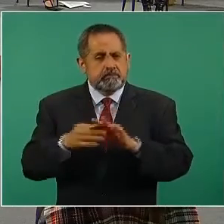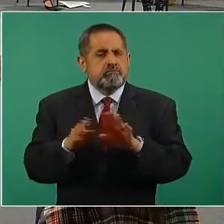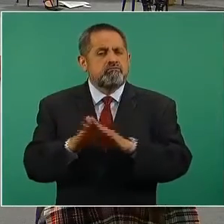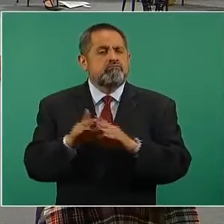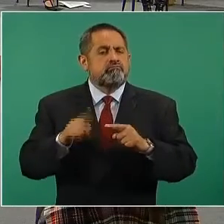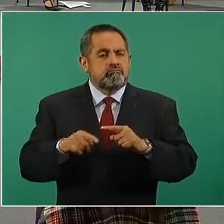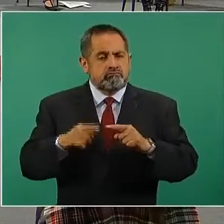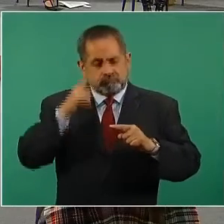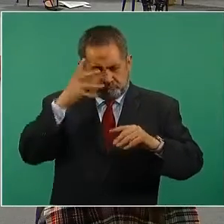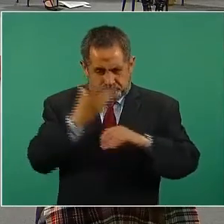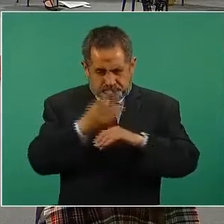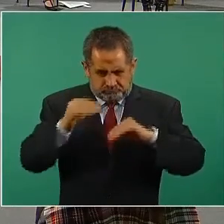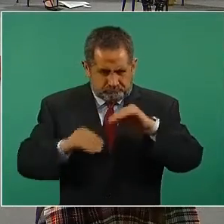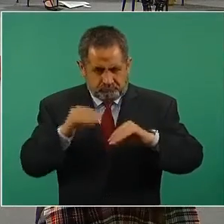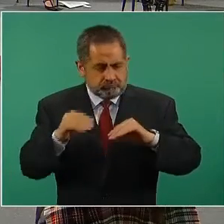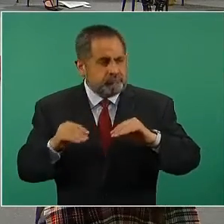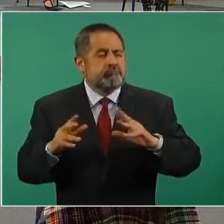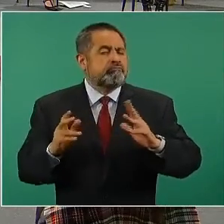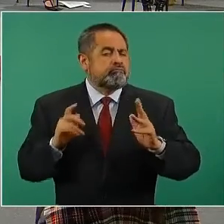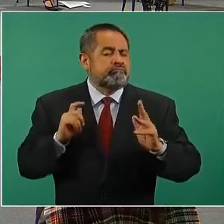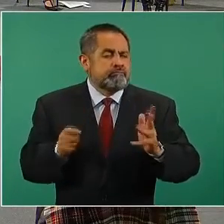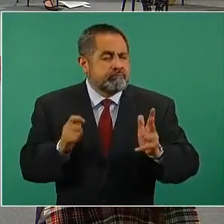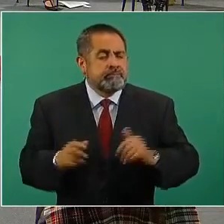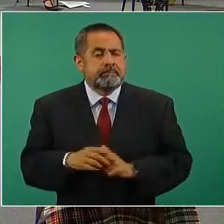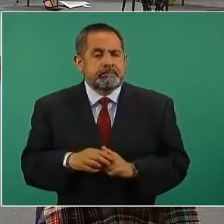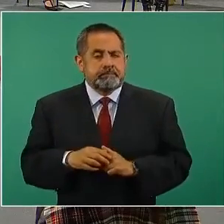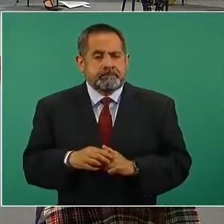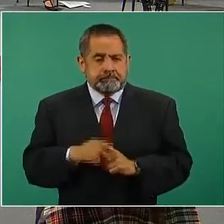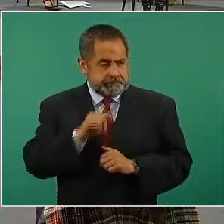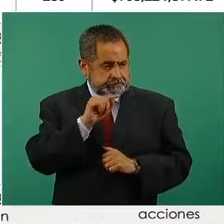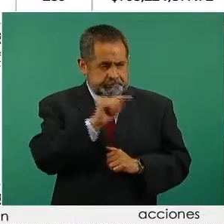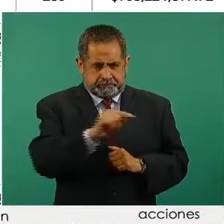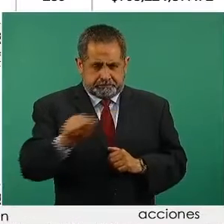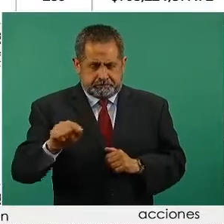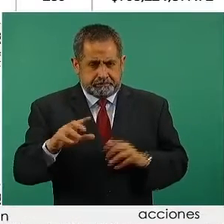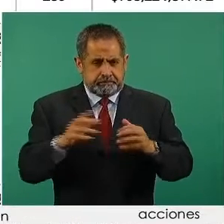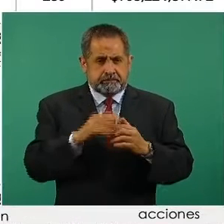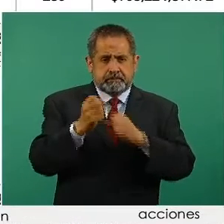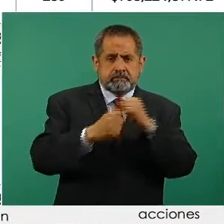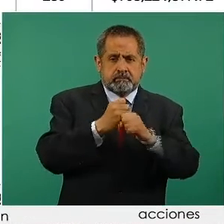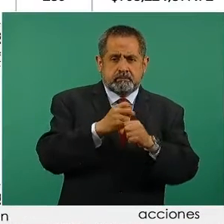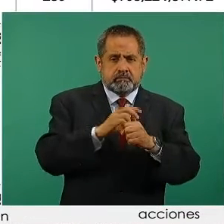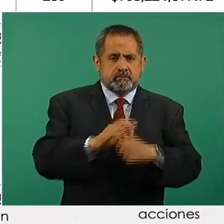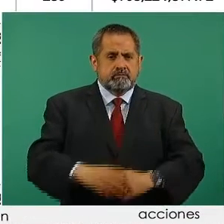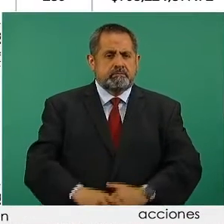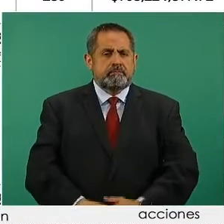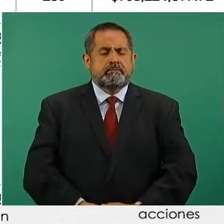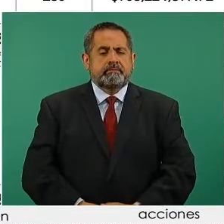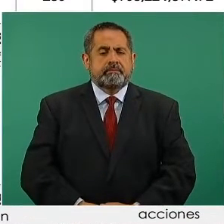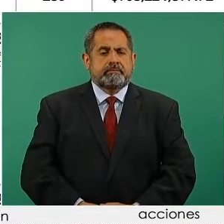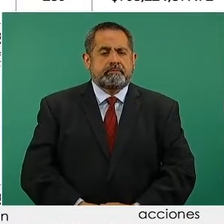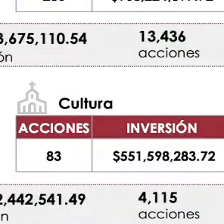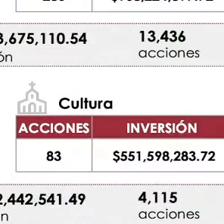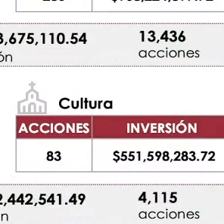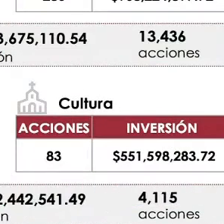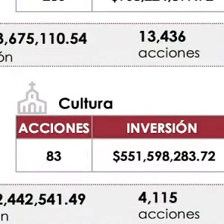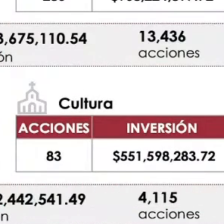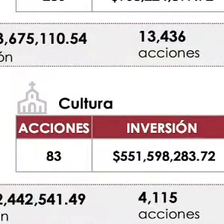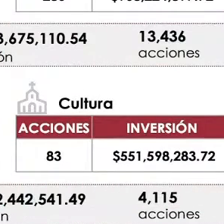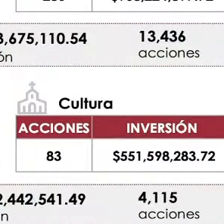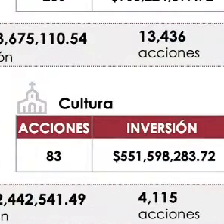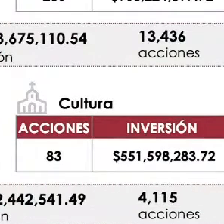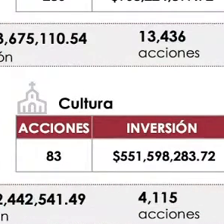Nacional de Reconstrucción, pudimos atender entre 2019 y 2020